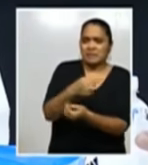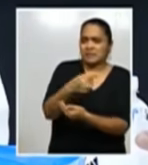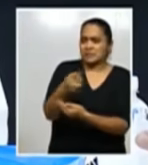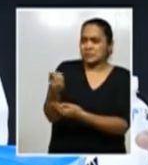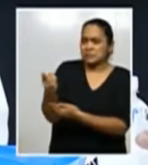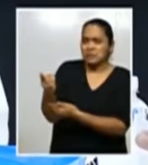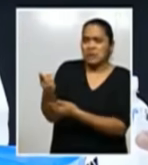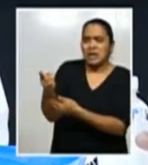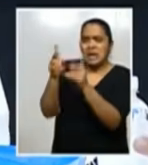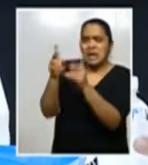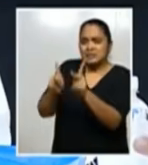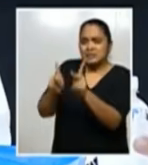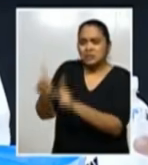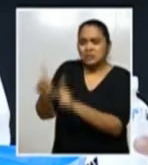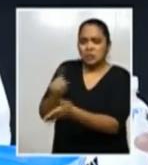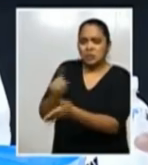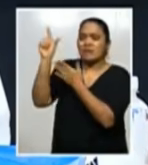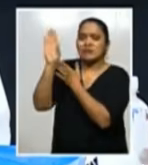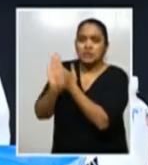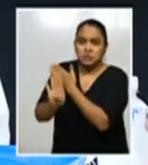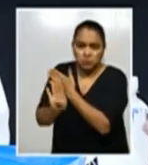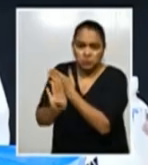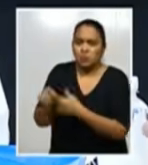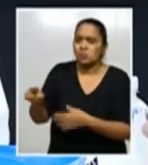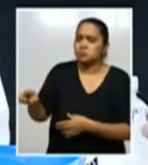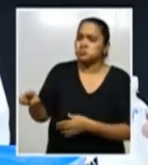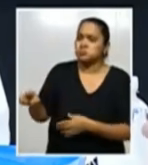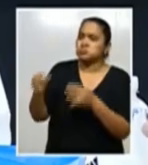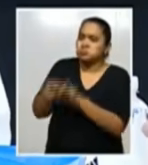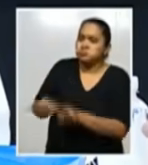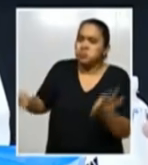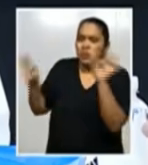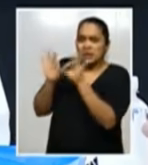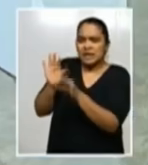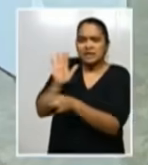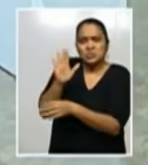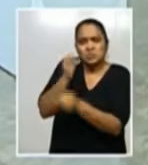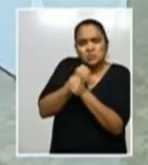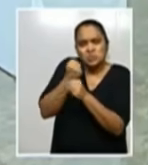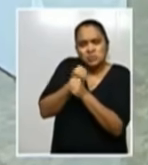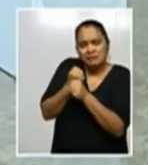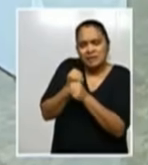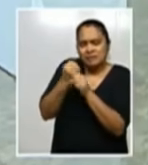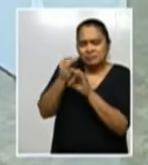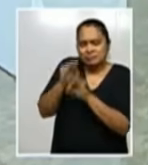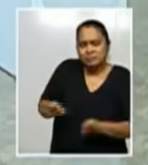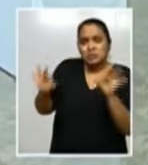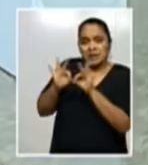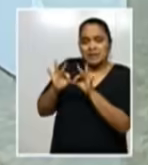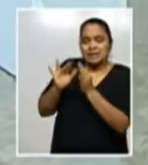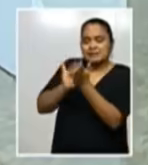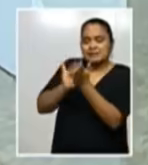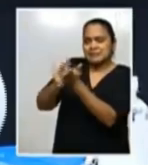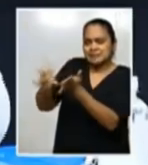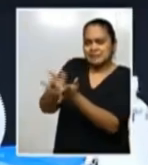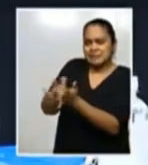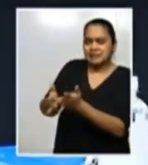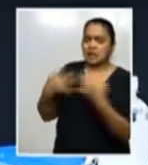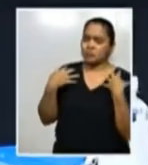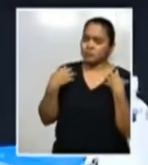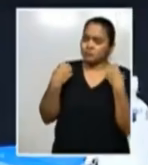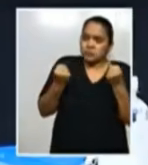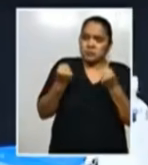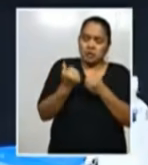batalla que tenemos que ganar y que creemos nosotros vamos a ganarla. Yo creo que vamos a salir